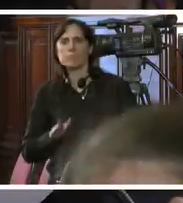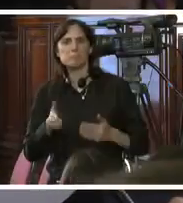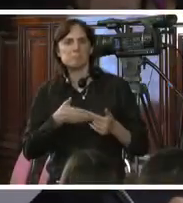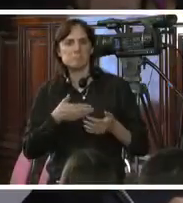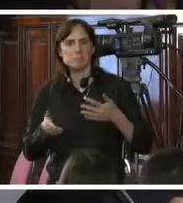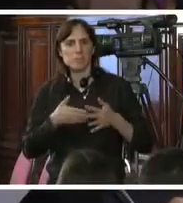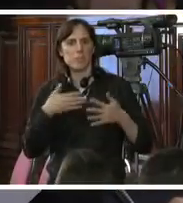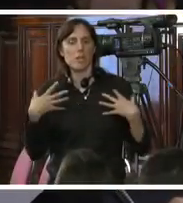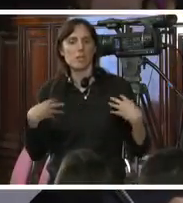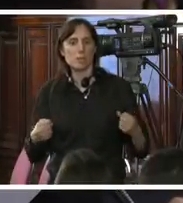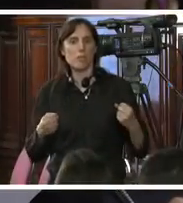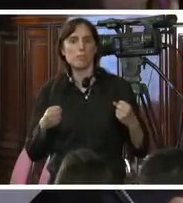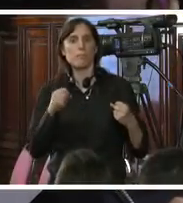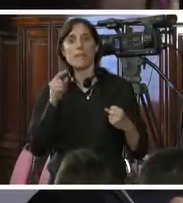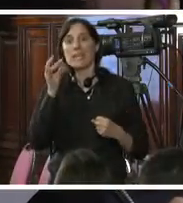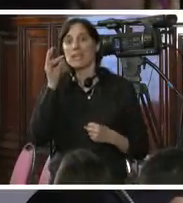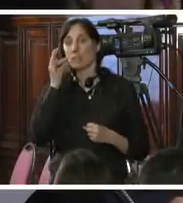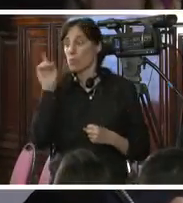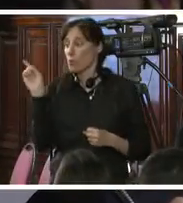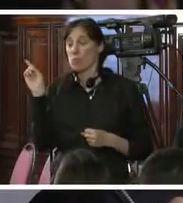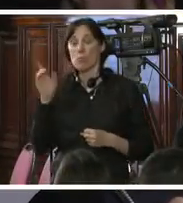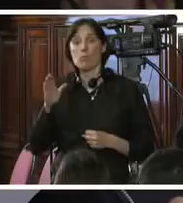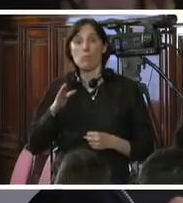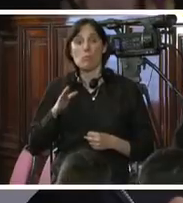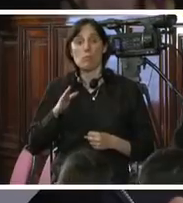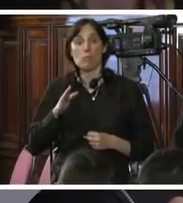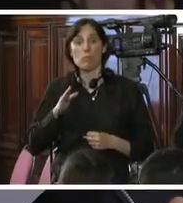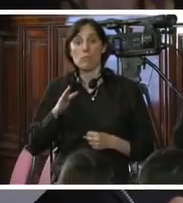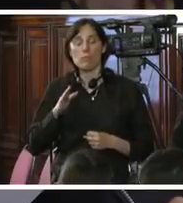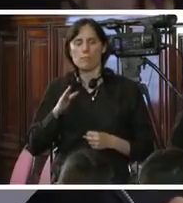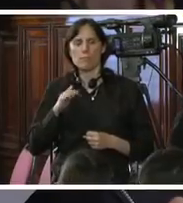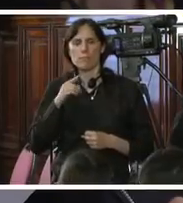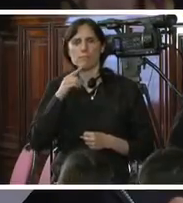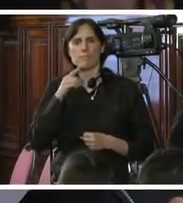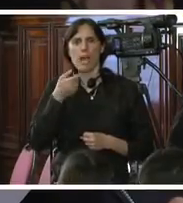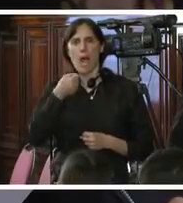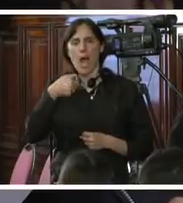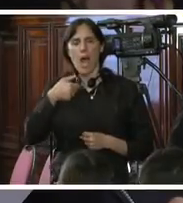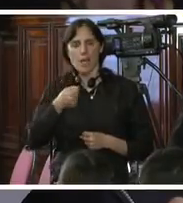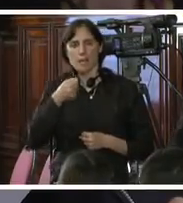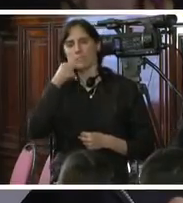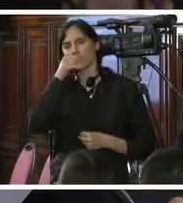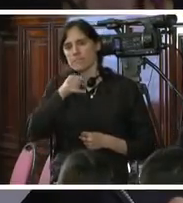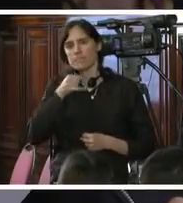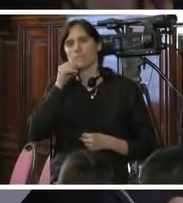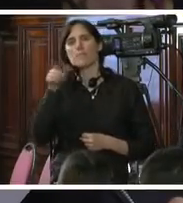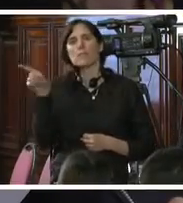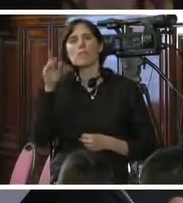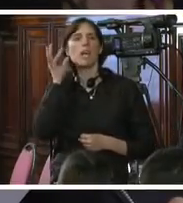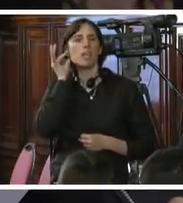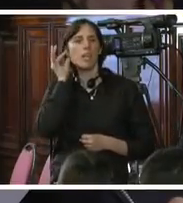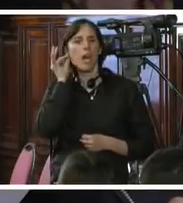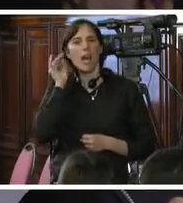y su vida. El testimonio de Ana de Guatemala cuenta la magnitud de este problema. Ella es una niña indígena de